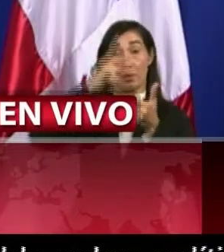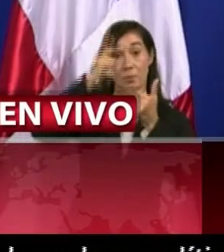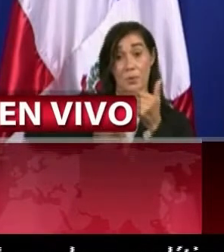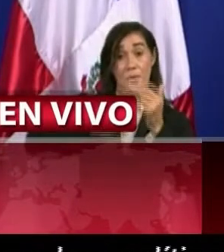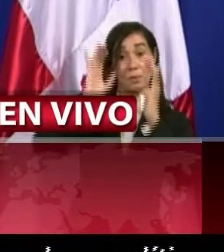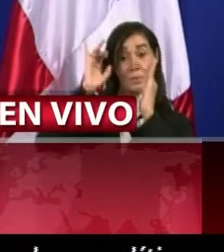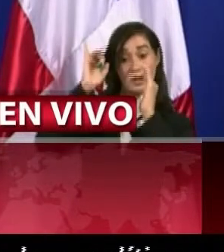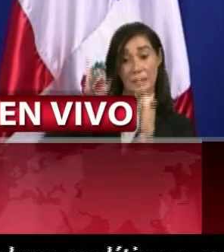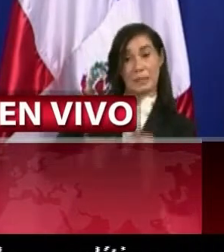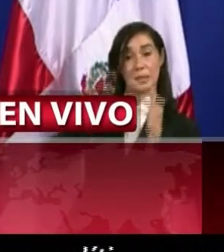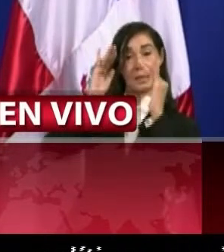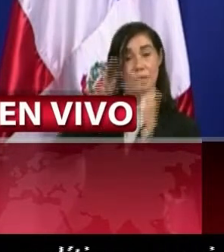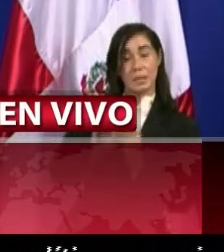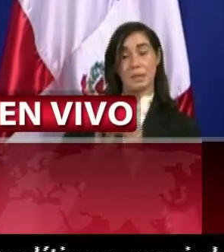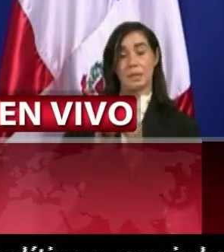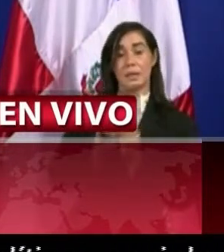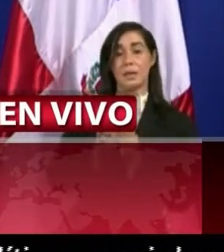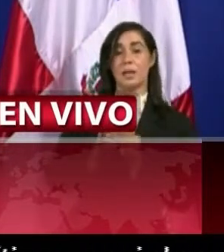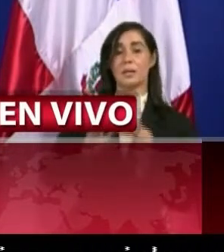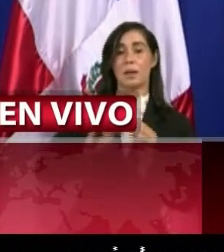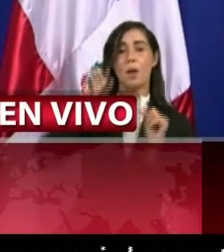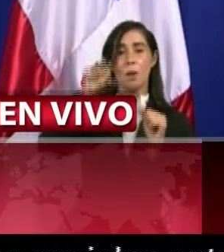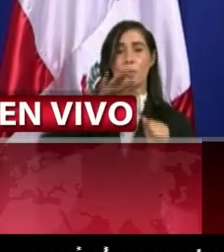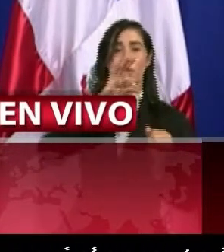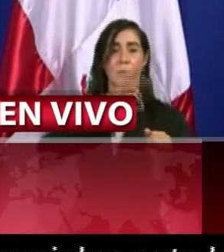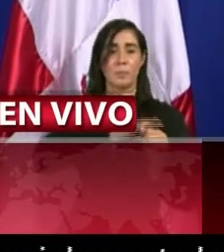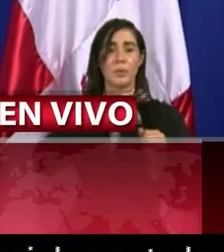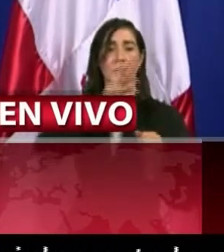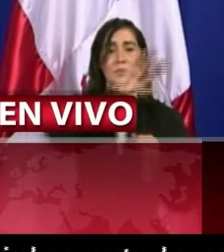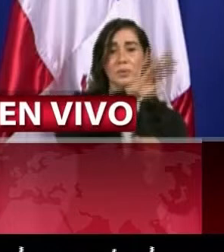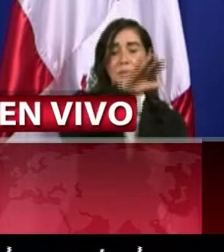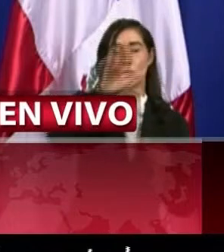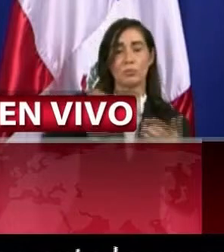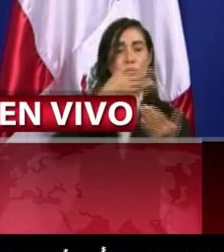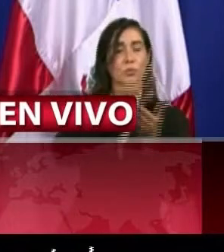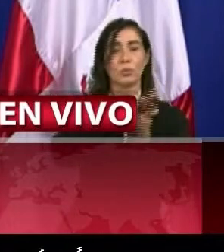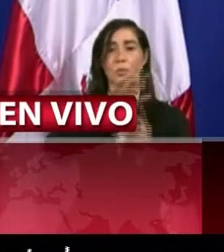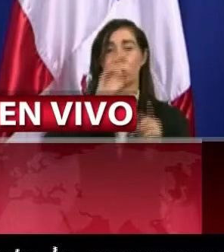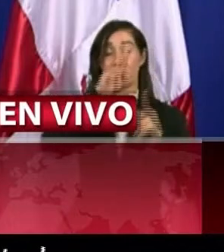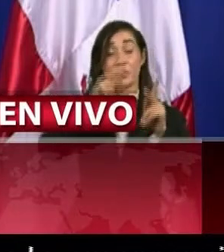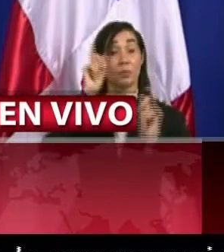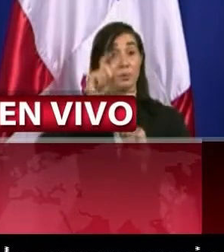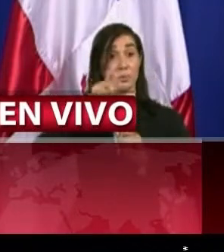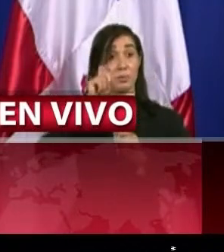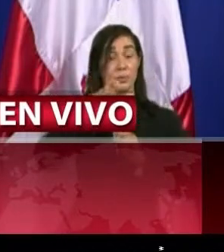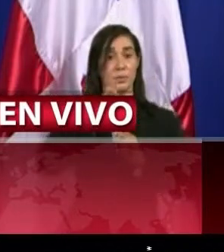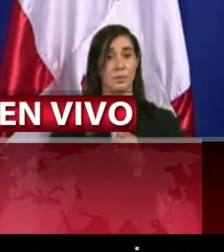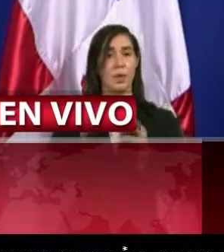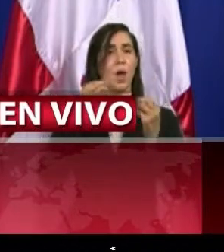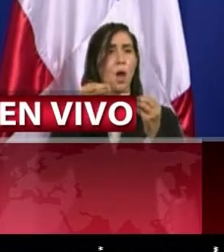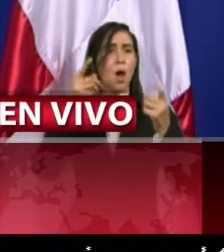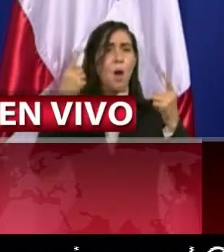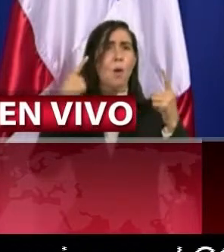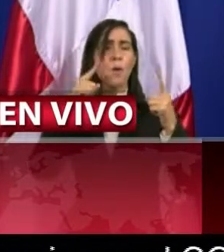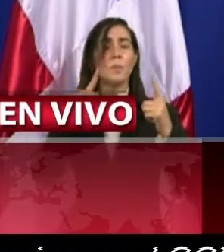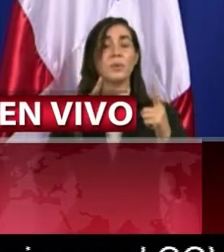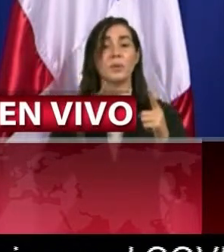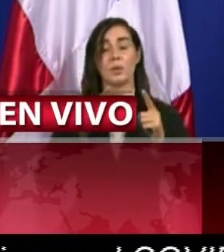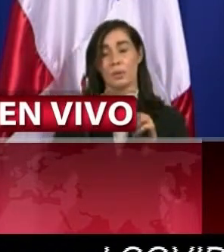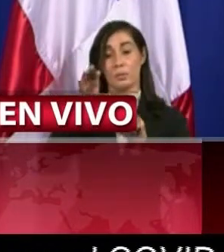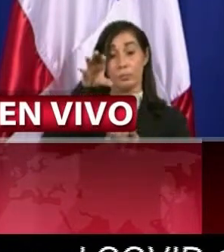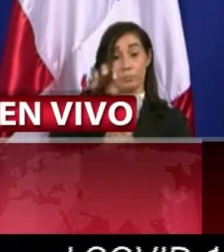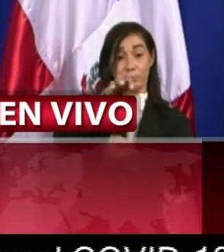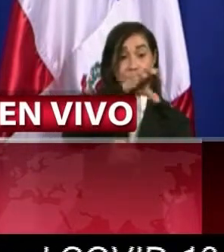Quédate en Casa llegue a la mayor cantidad de dominicanos posibles. Y esto se logra distribuyendo los